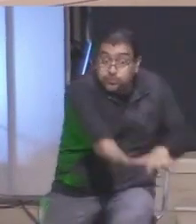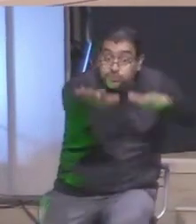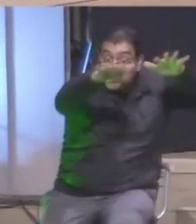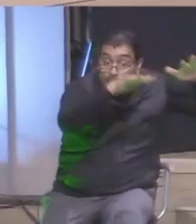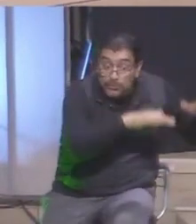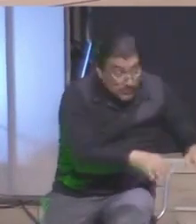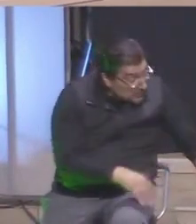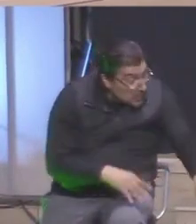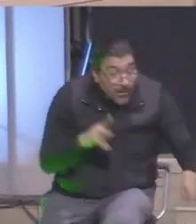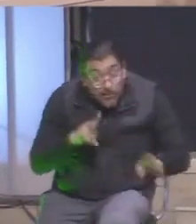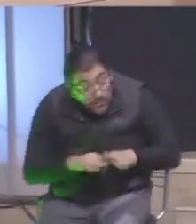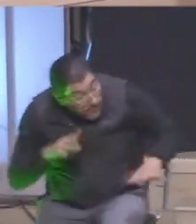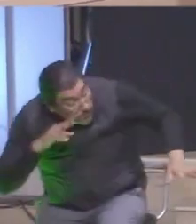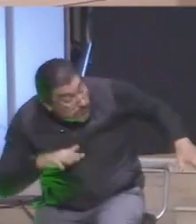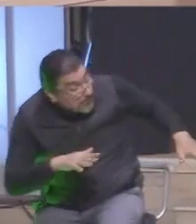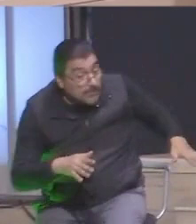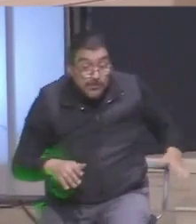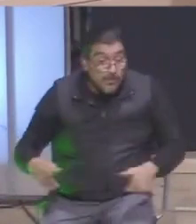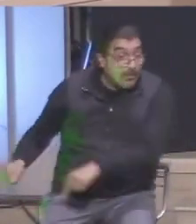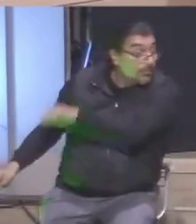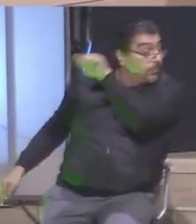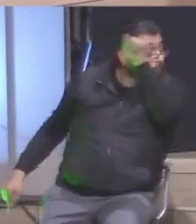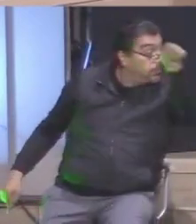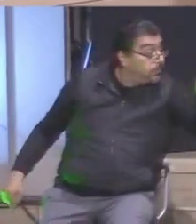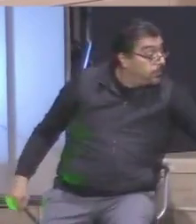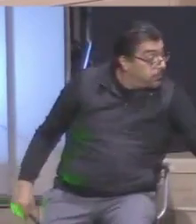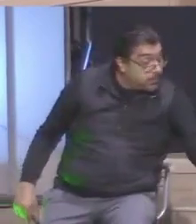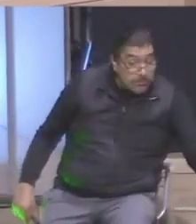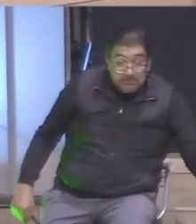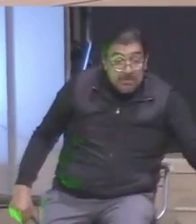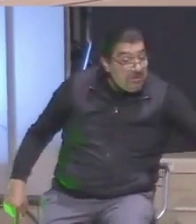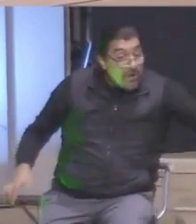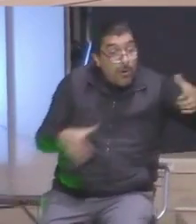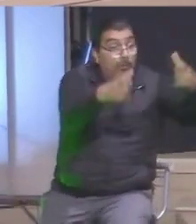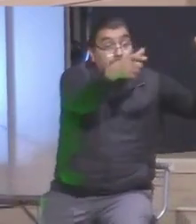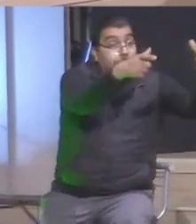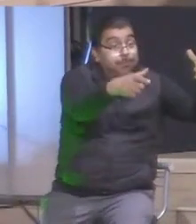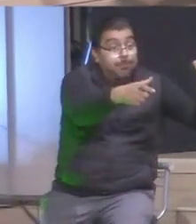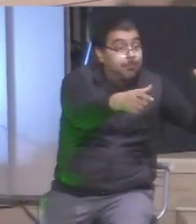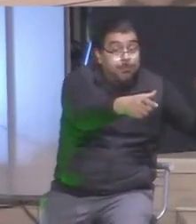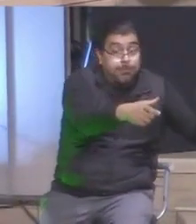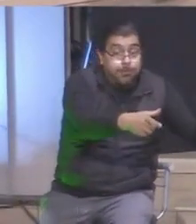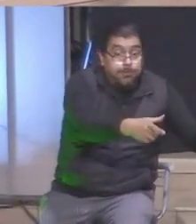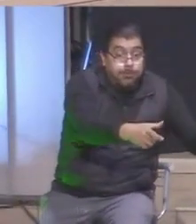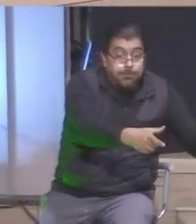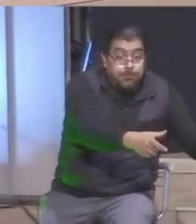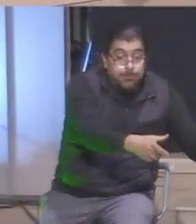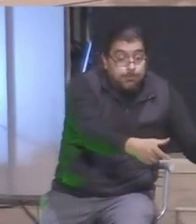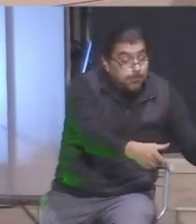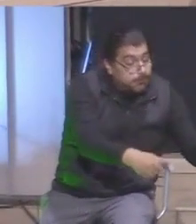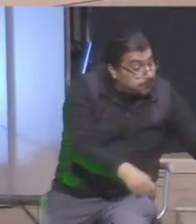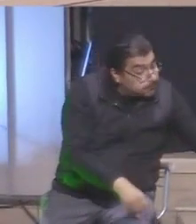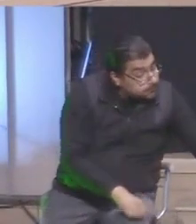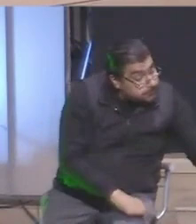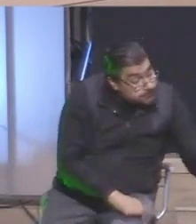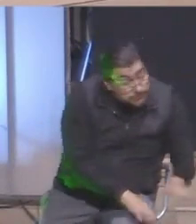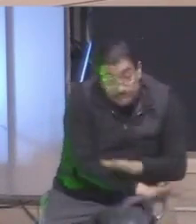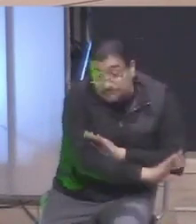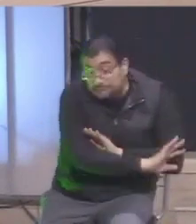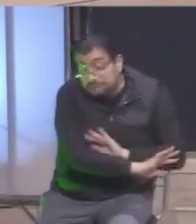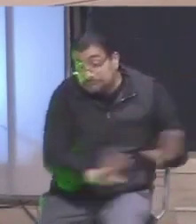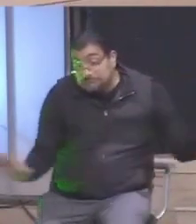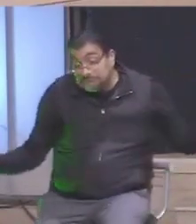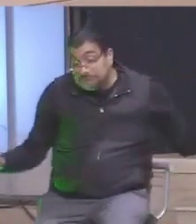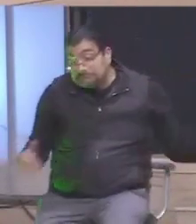lago en un lago se te cae algo grande y funde y ad Diós el varón de Dios